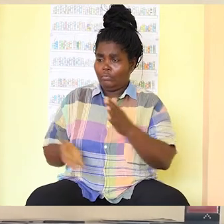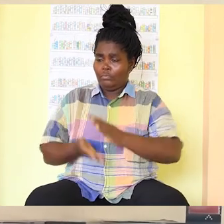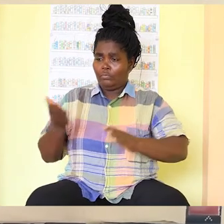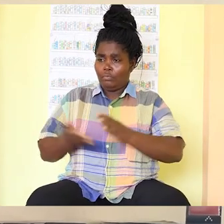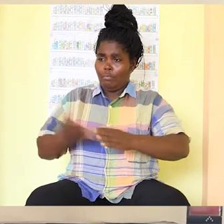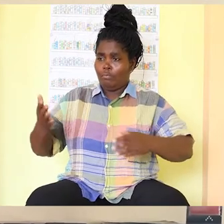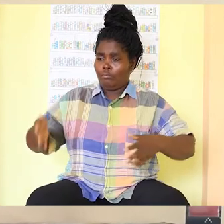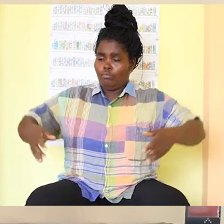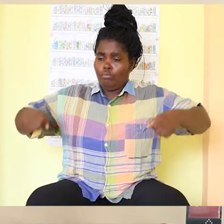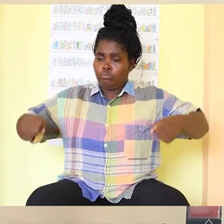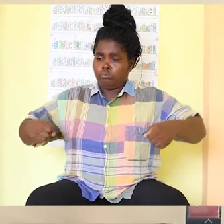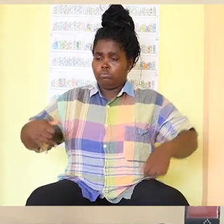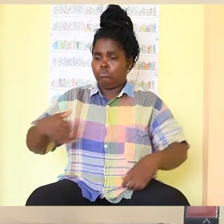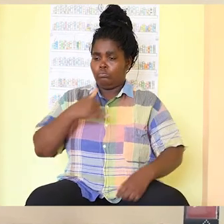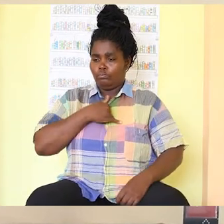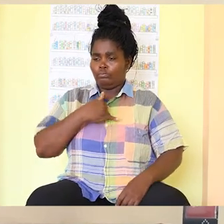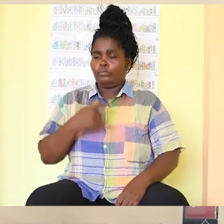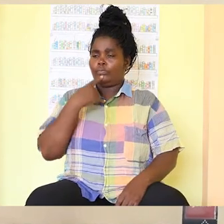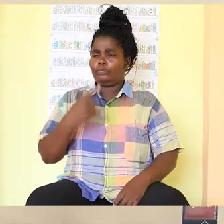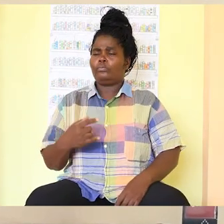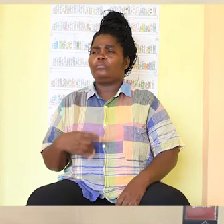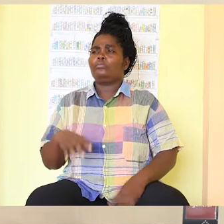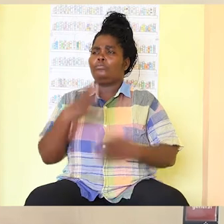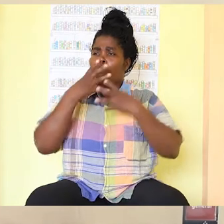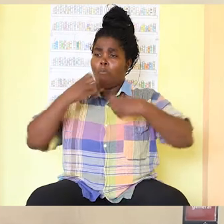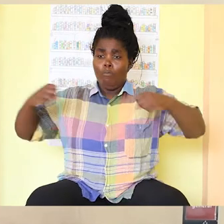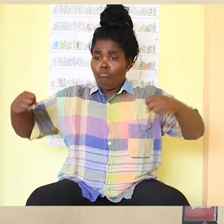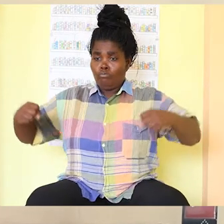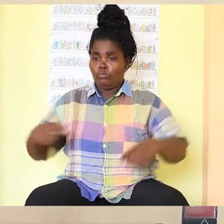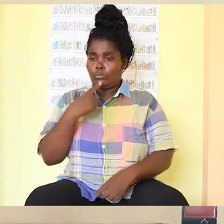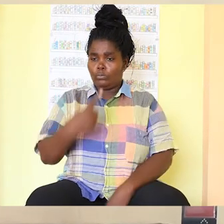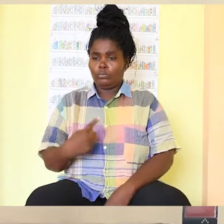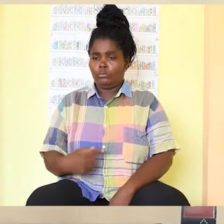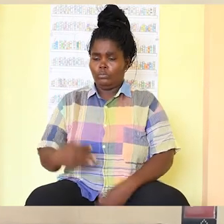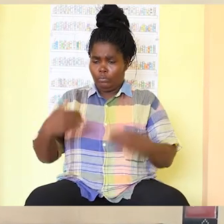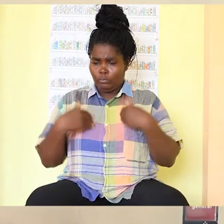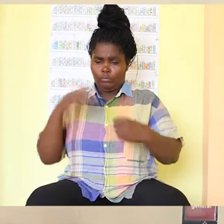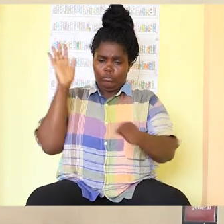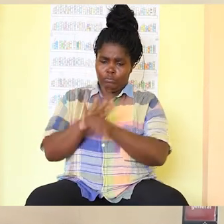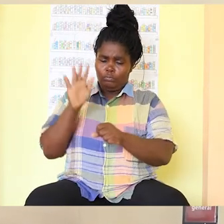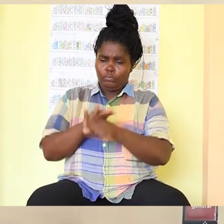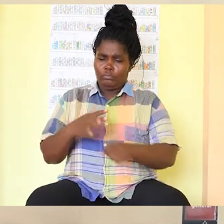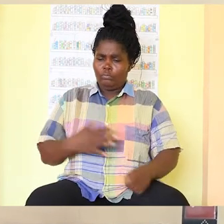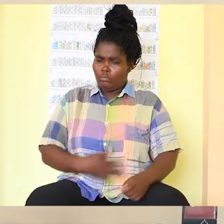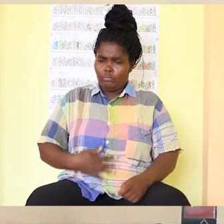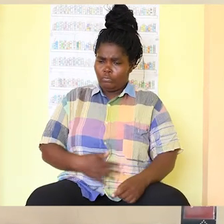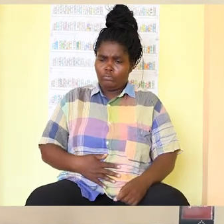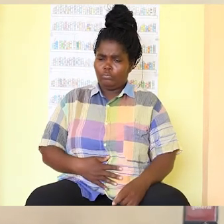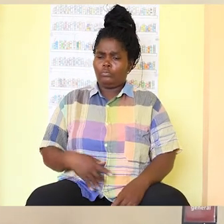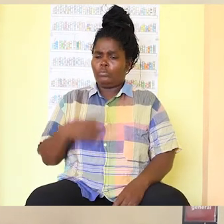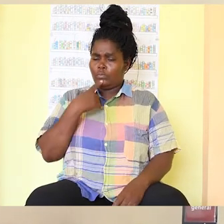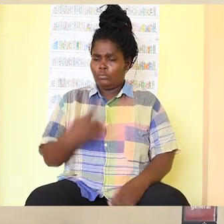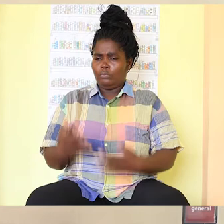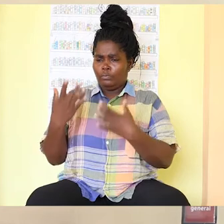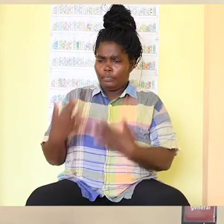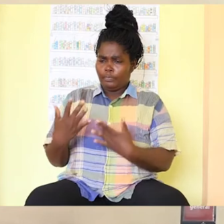más gordo que yo. El ogro bufó. Tengo mucha hambre, así que